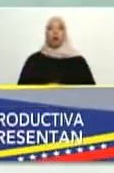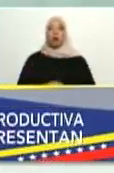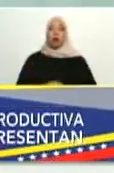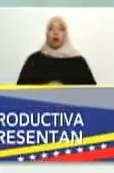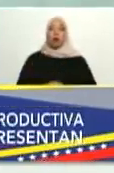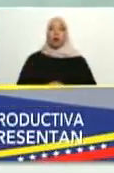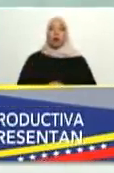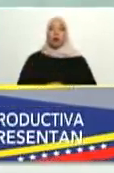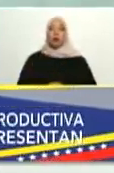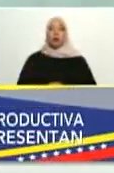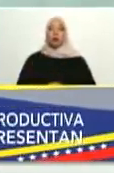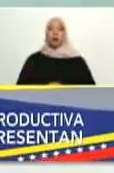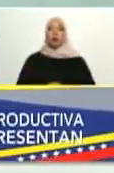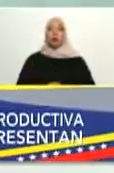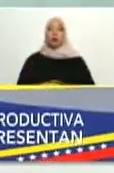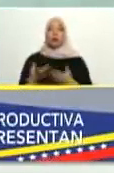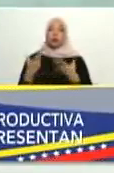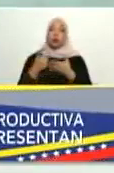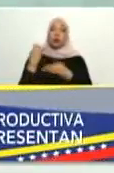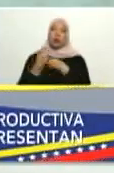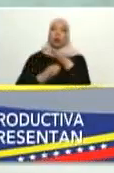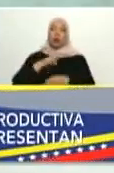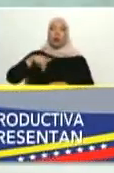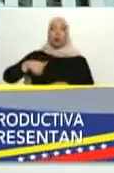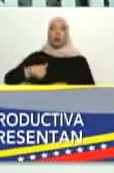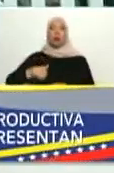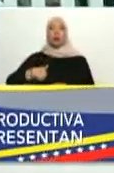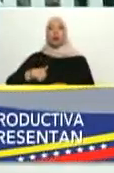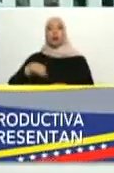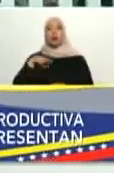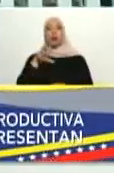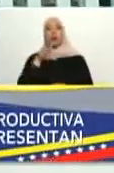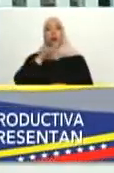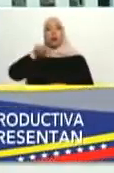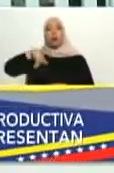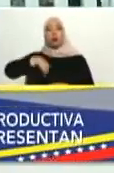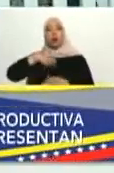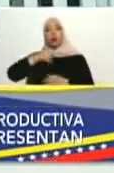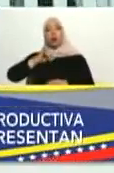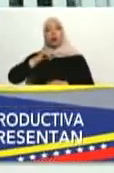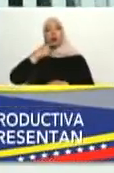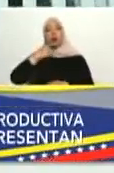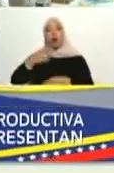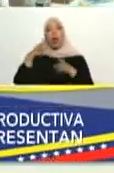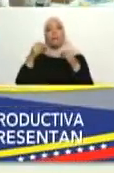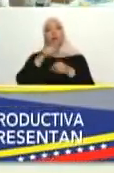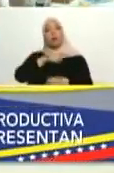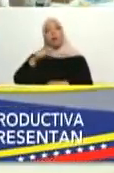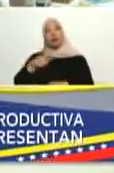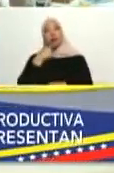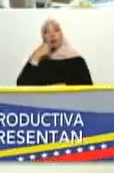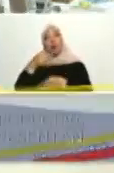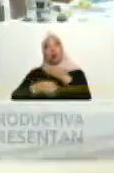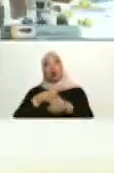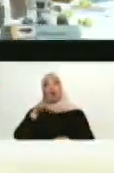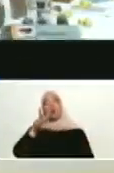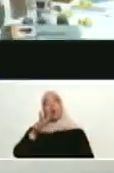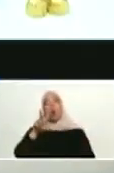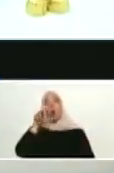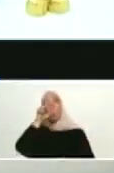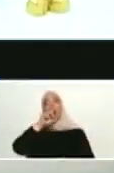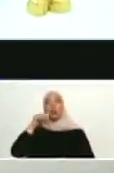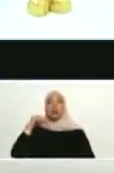creatividad. Para la creatividad. Atrévete. Se lo dije a muchos hace 2, 3 años.